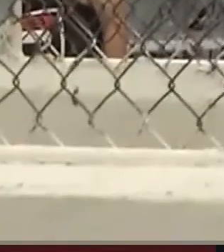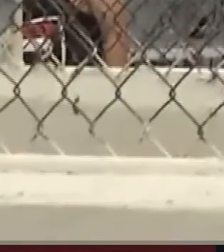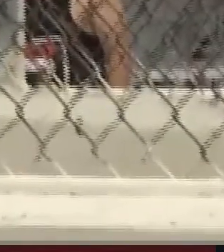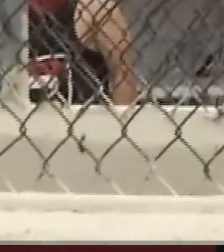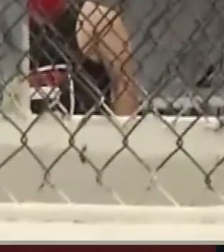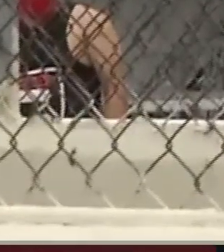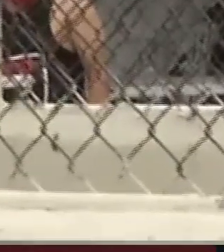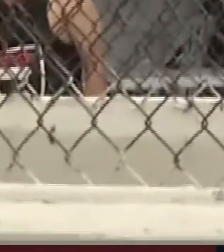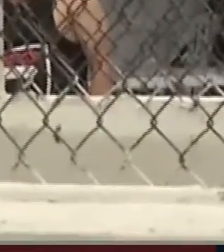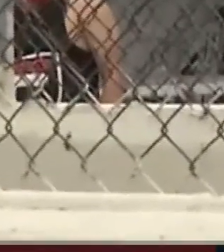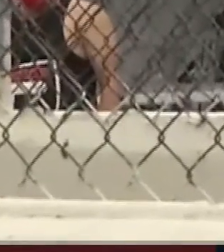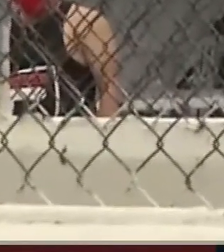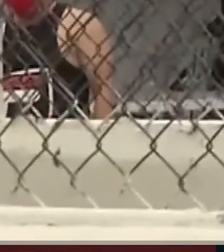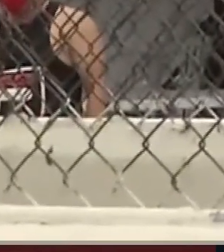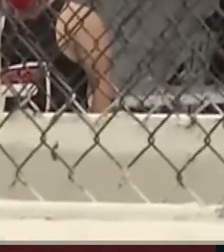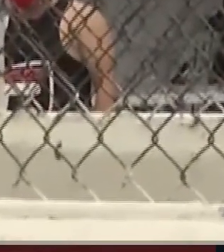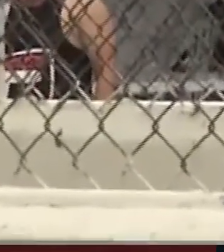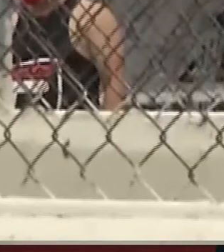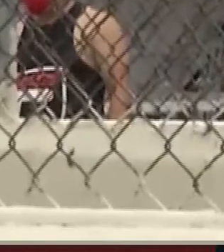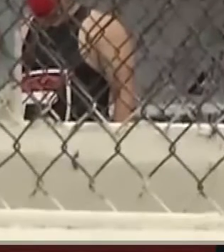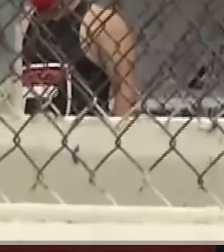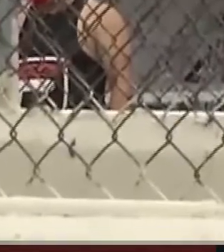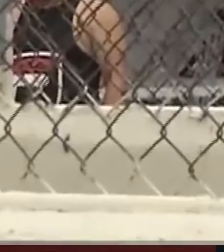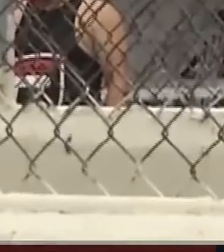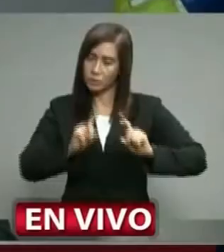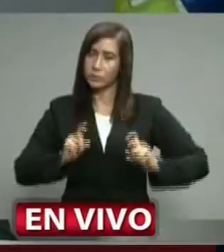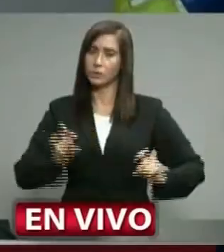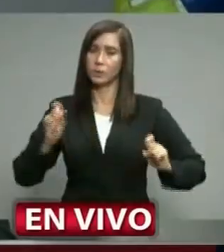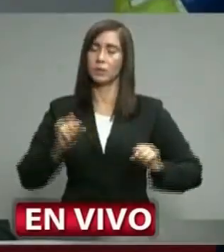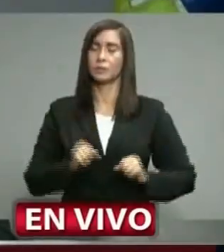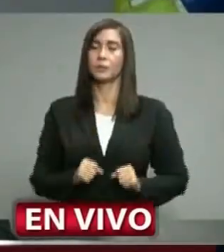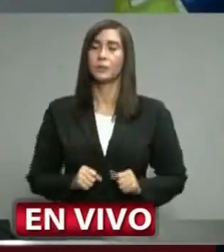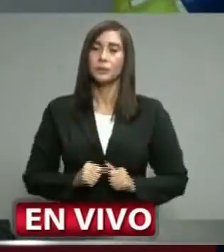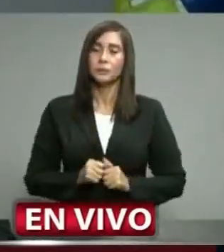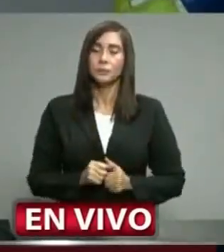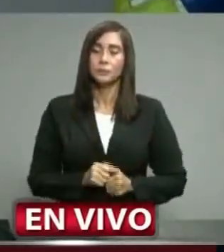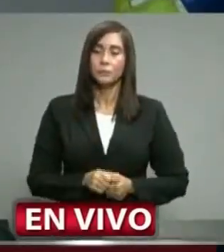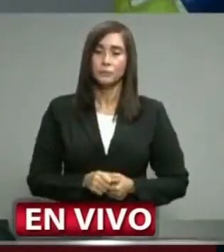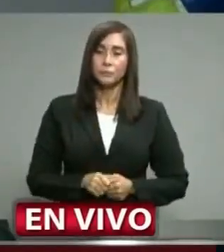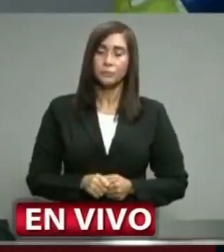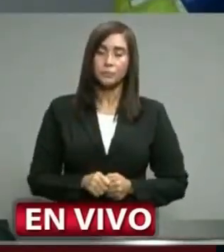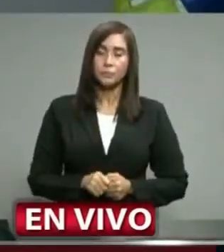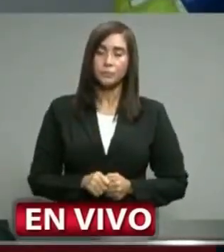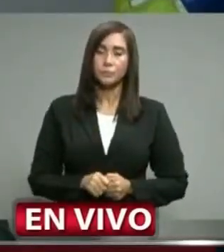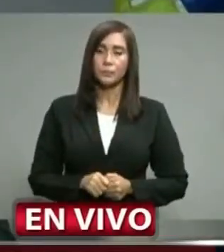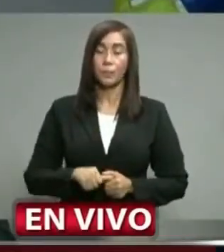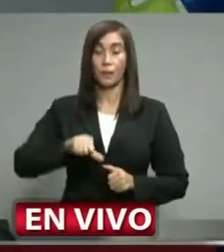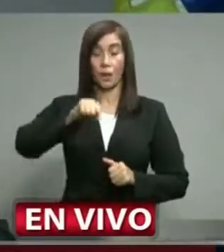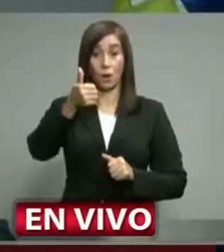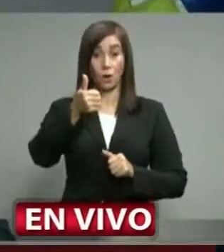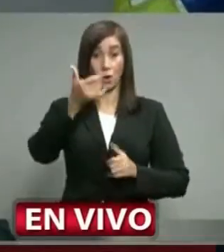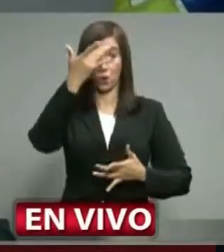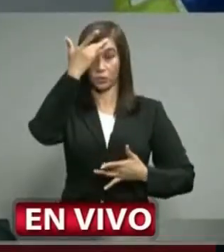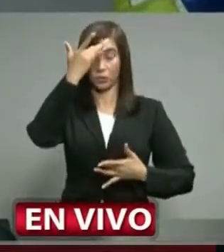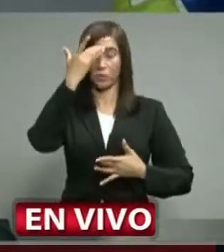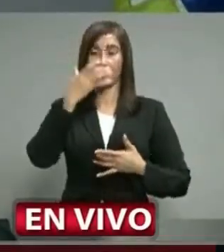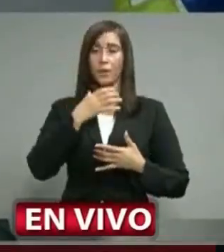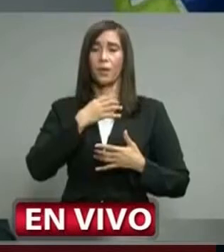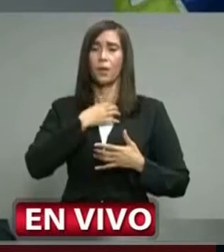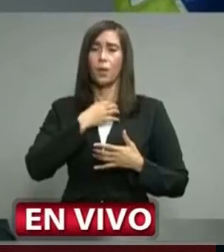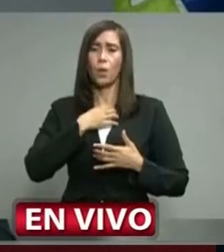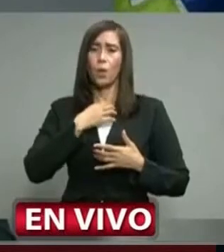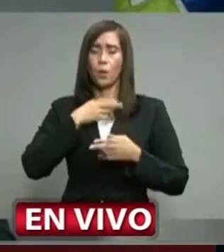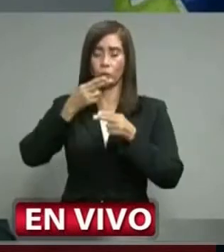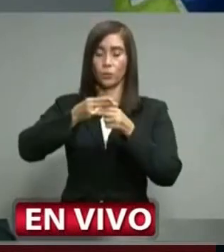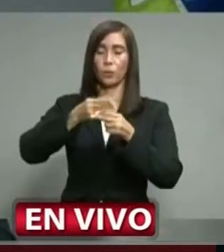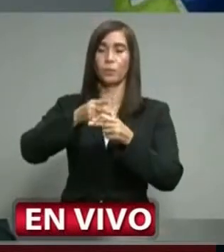destacando que todos se encontraban en cárceles. Con relación a la tuberculosis igualmente informamos